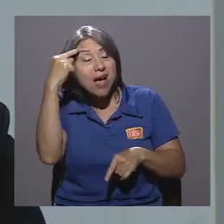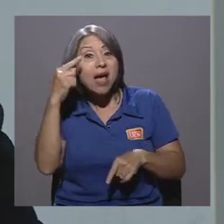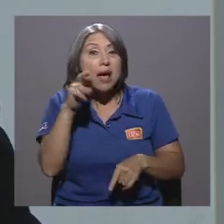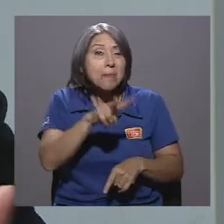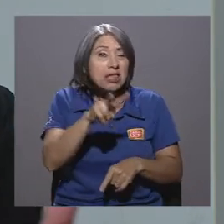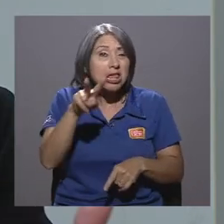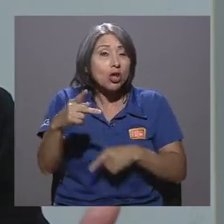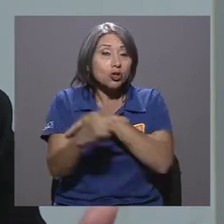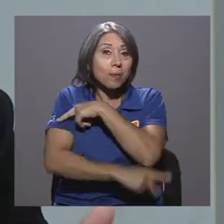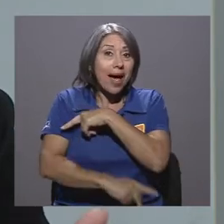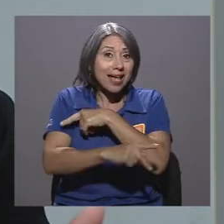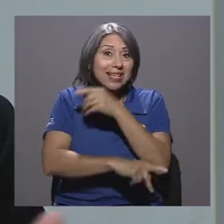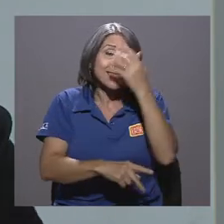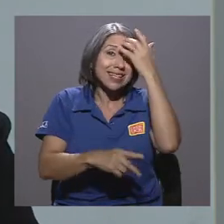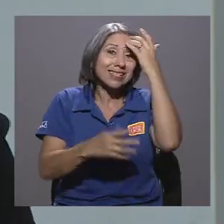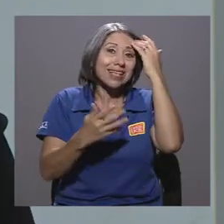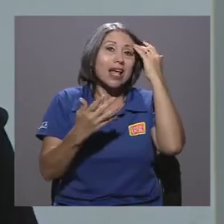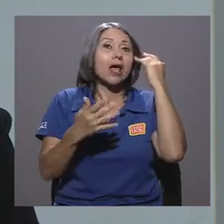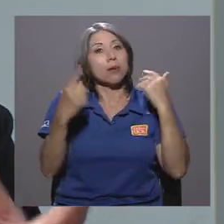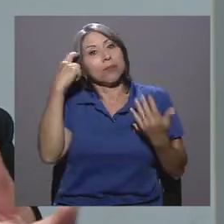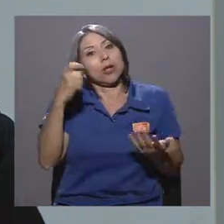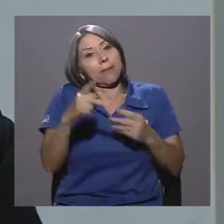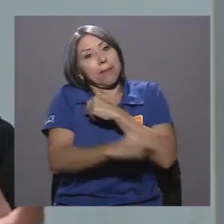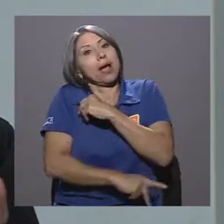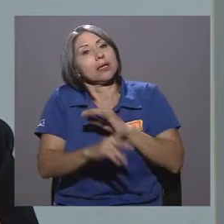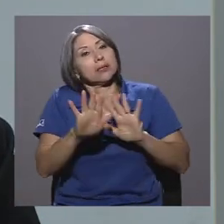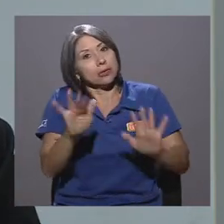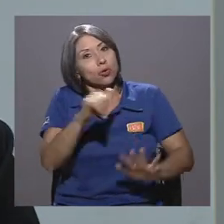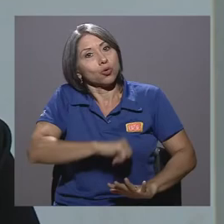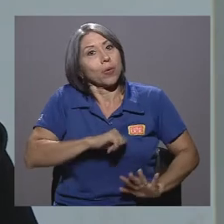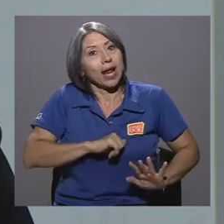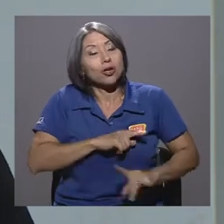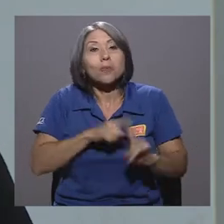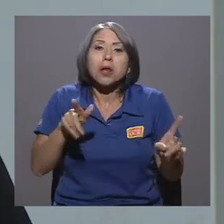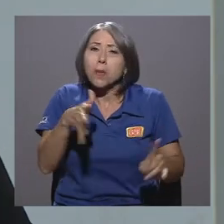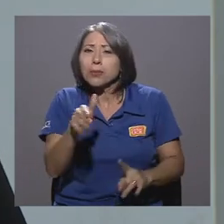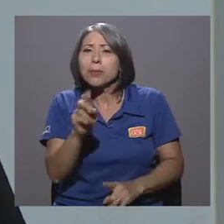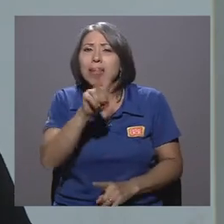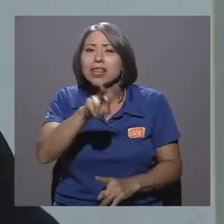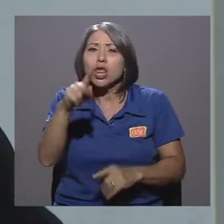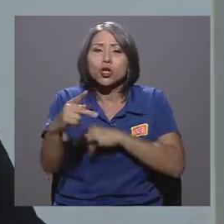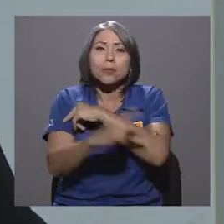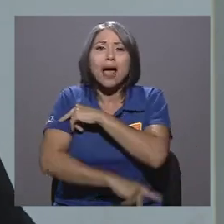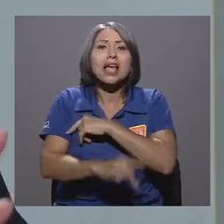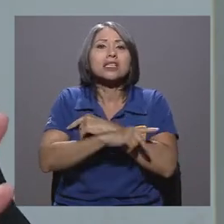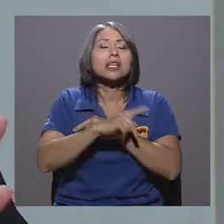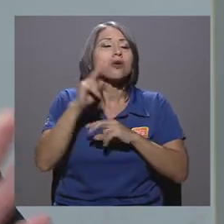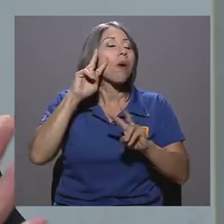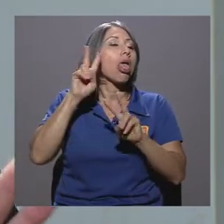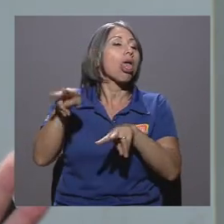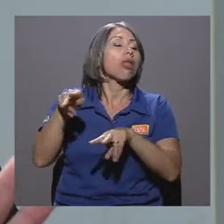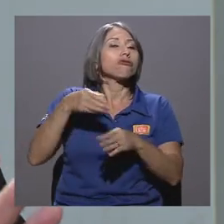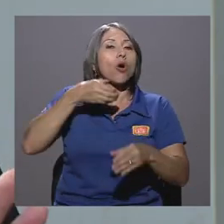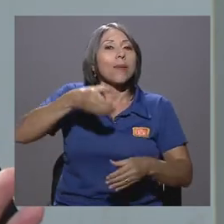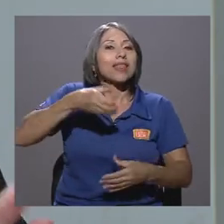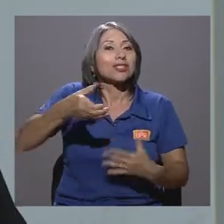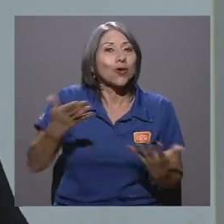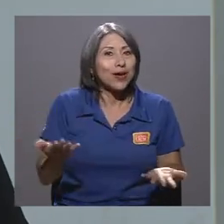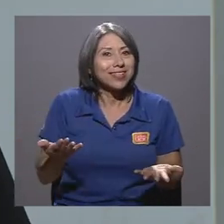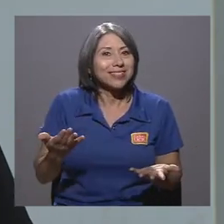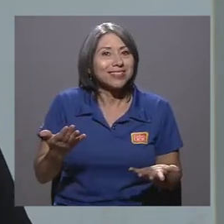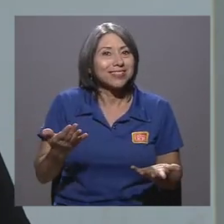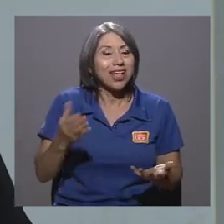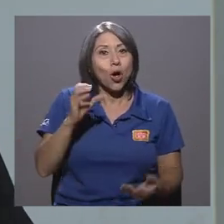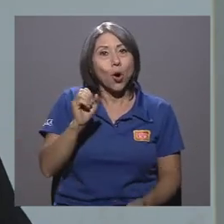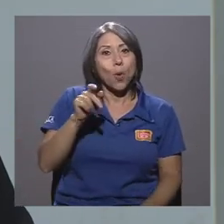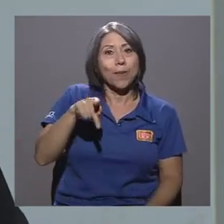se han apartado, porque los países son soberanos, pero aproximadamente unos 22 países se han apartado, digamos, de estas recomendaciones, de estos lineamientos de OPS, y